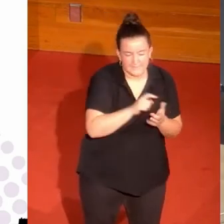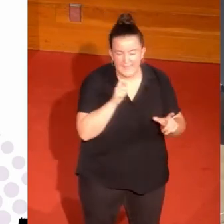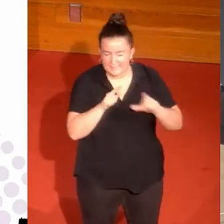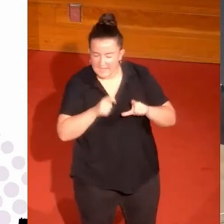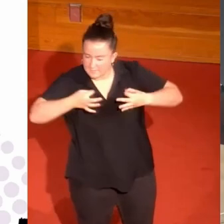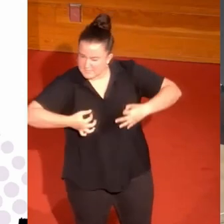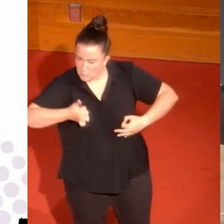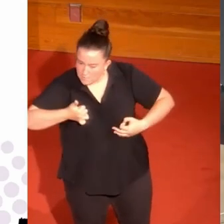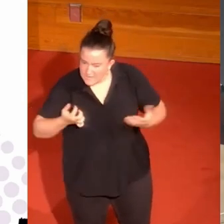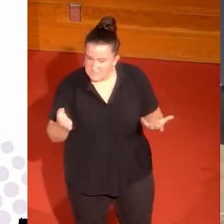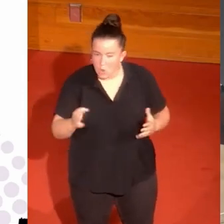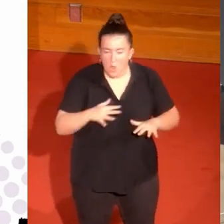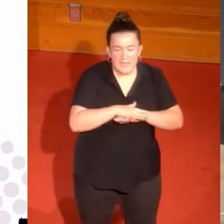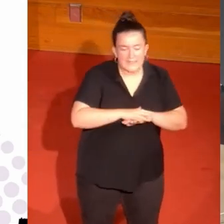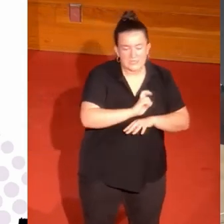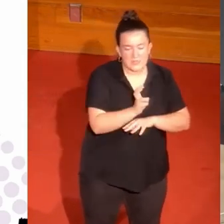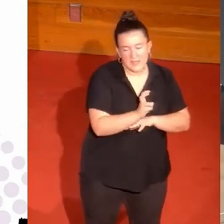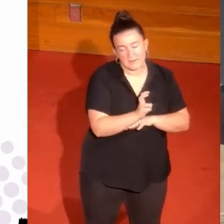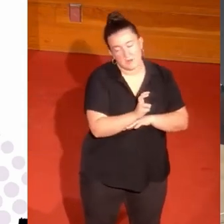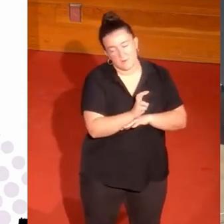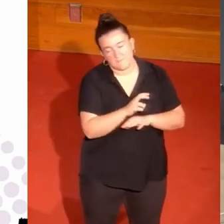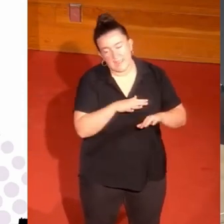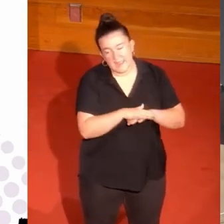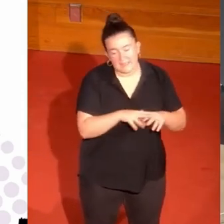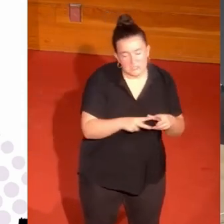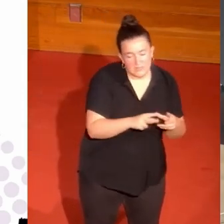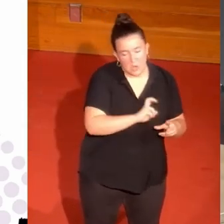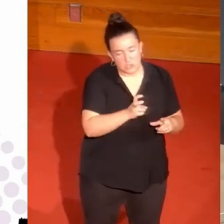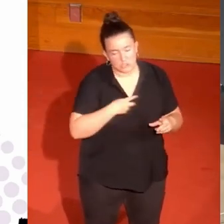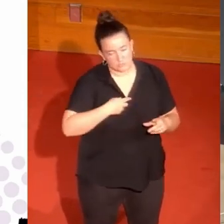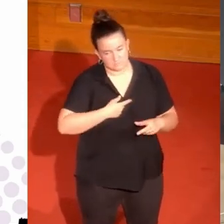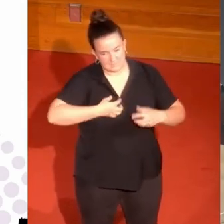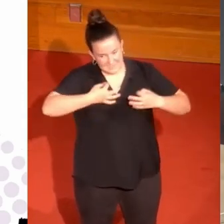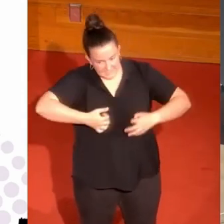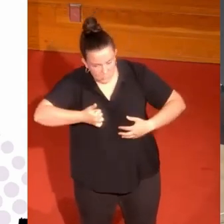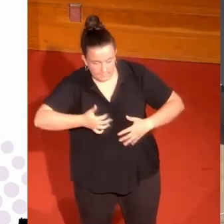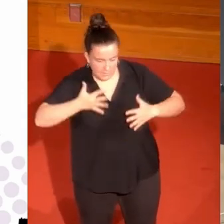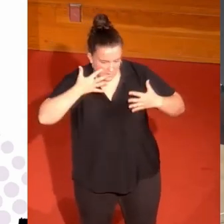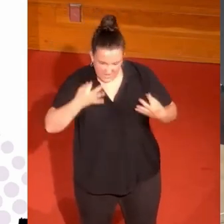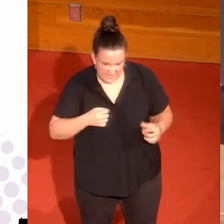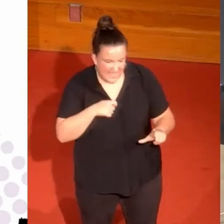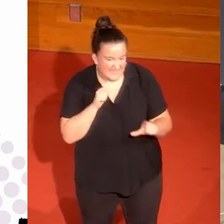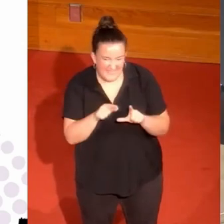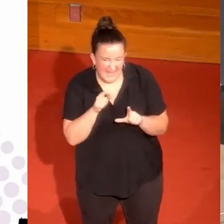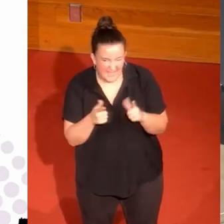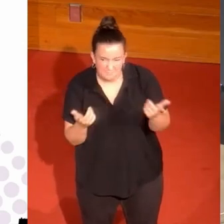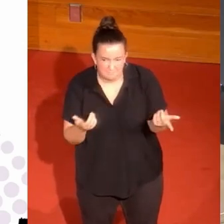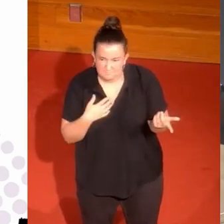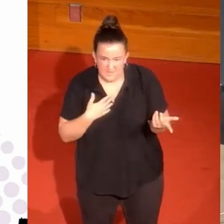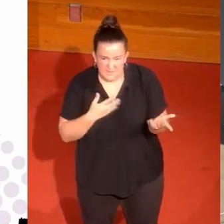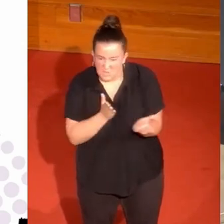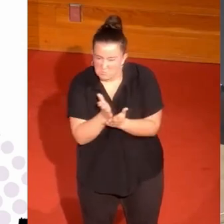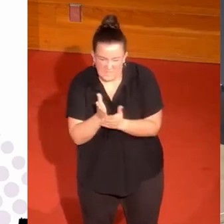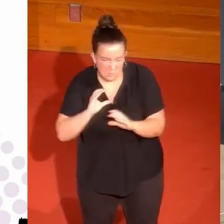sociales pero es una red social no es un medio de comunicación yo creo que allí o sea reporteros no se ha no se